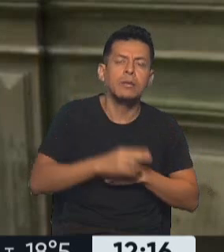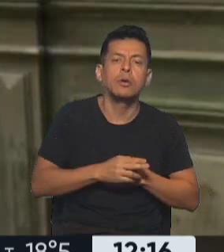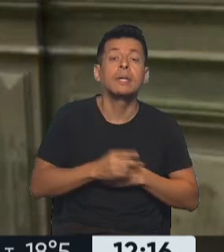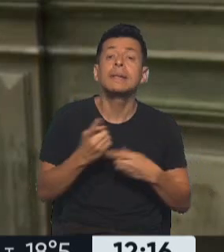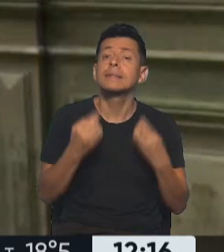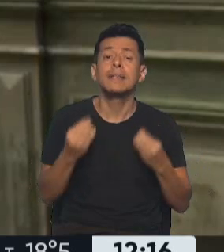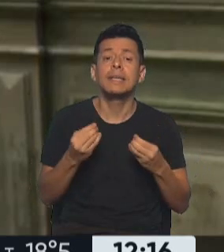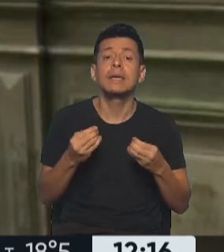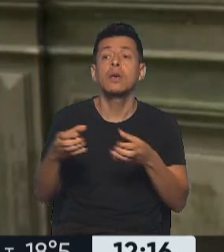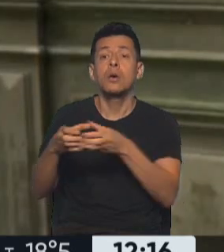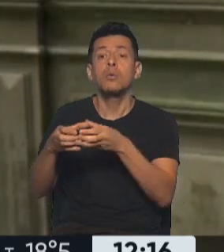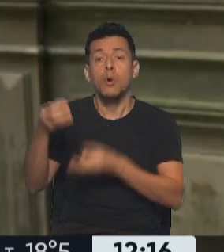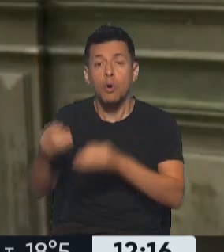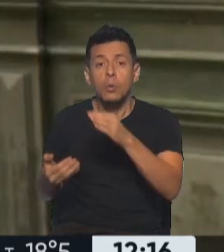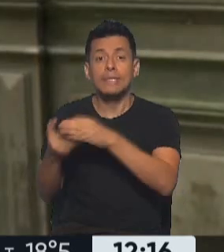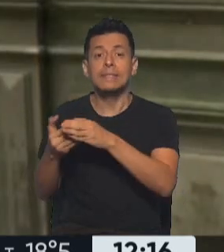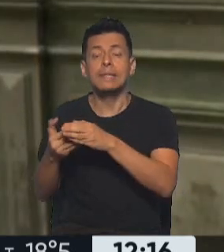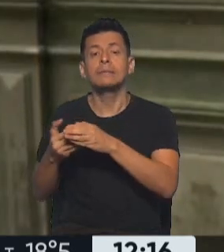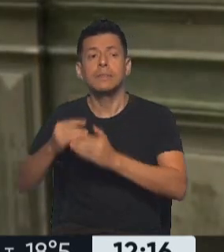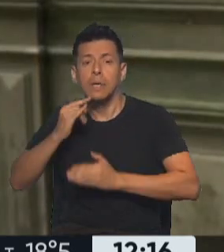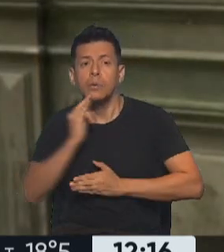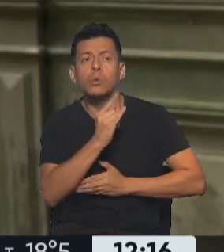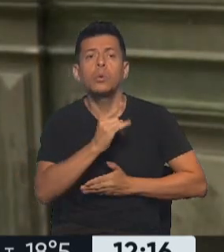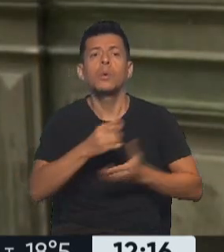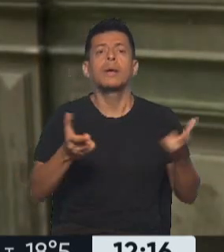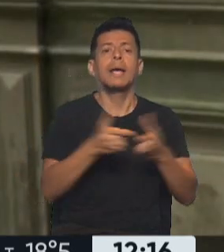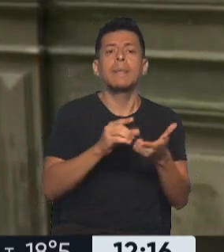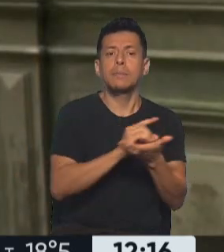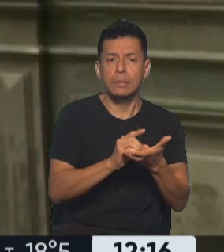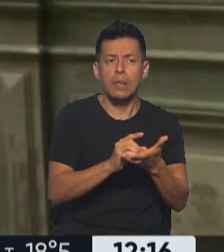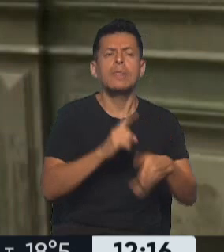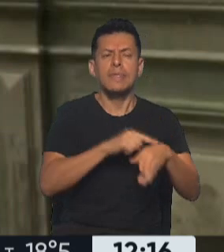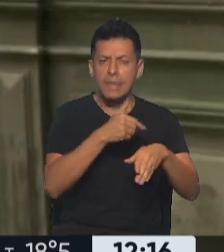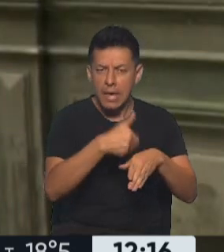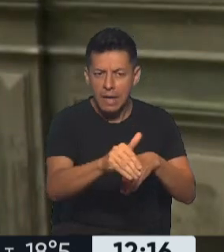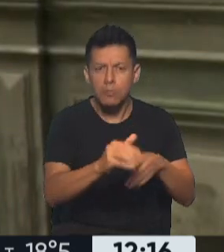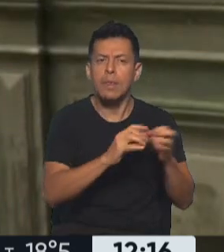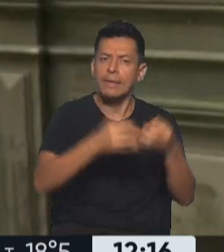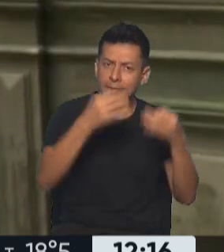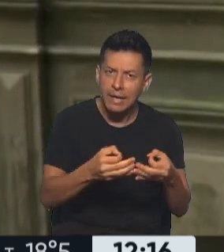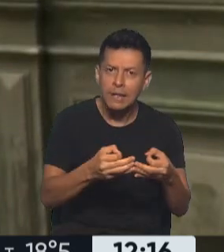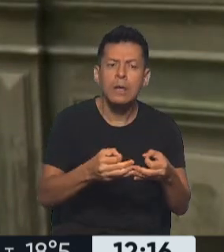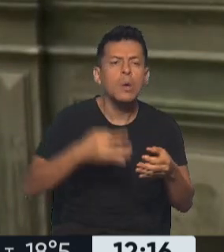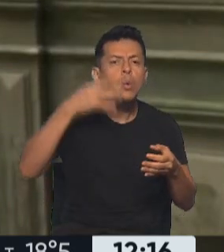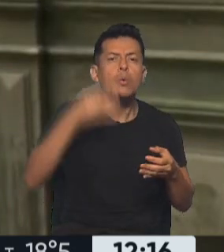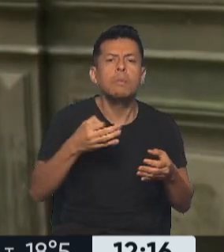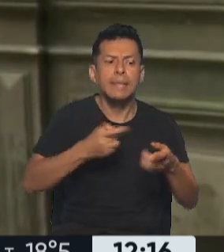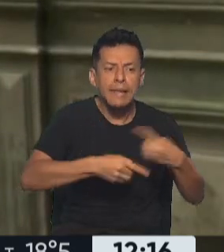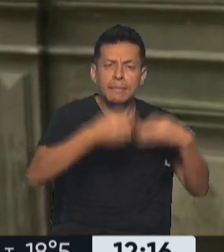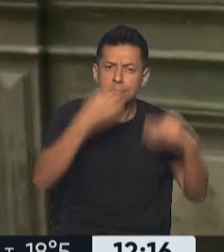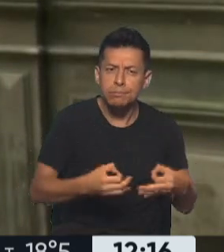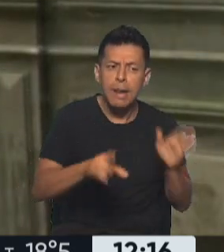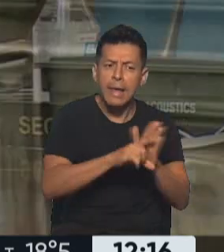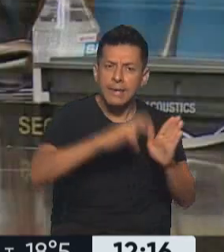Corte le pueda otorgar a la Cámara de Diputados el tiempo necesario para dar este debate, para poder cumplimentar el trámite